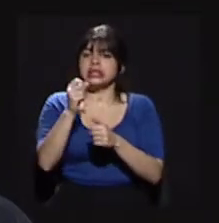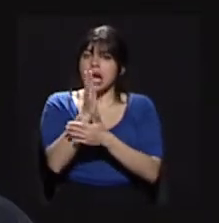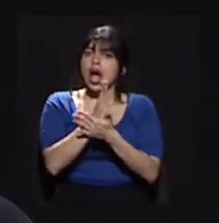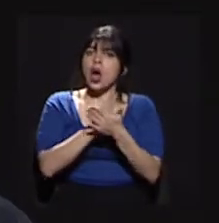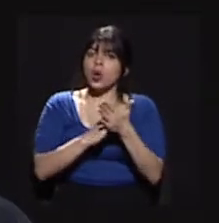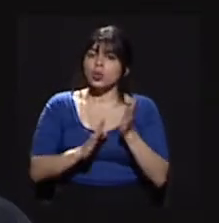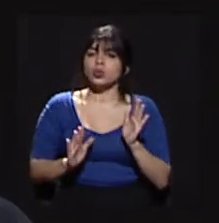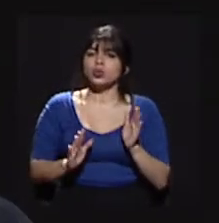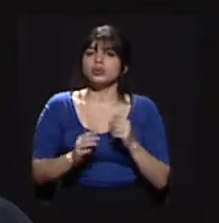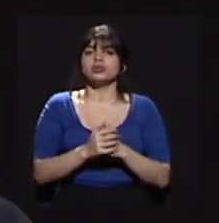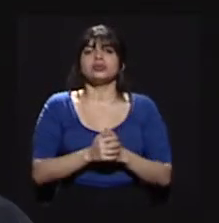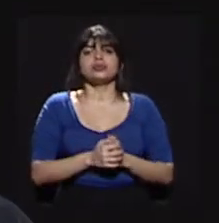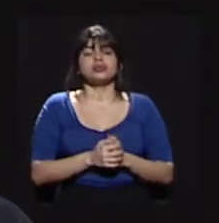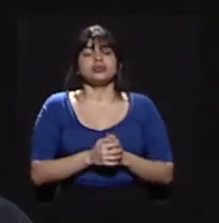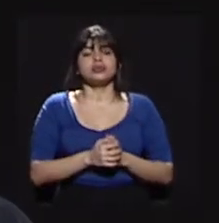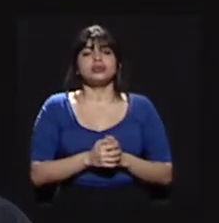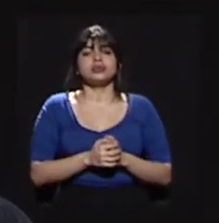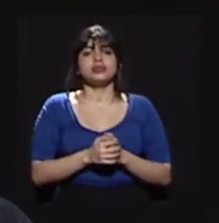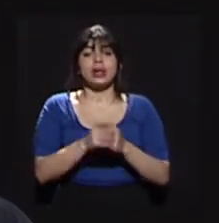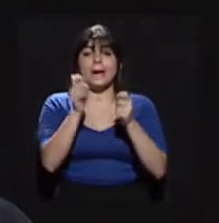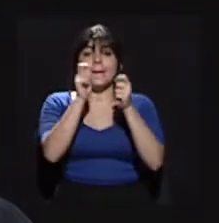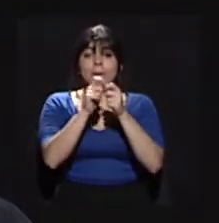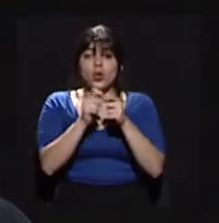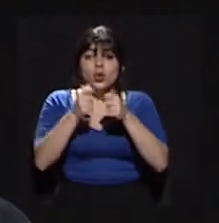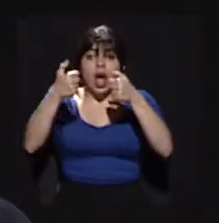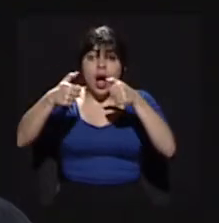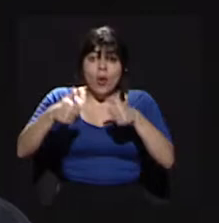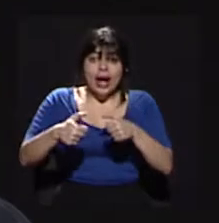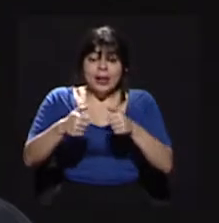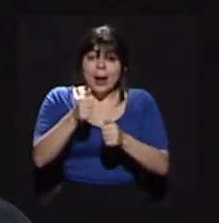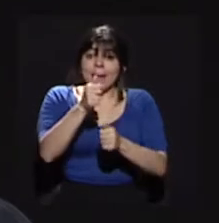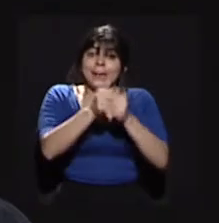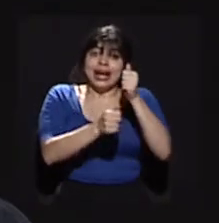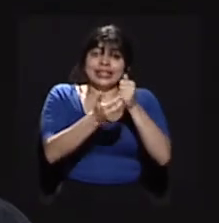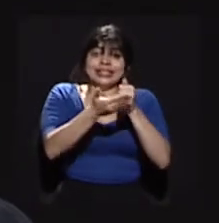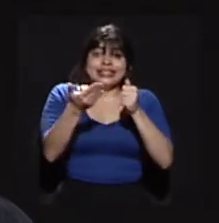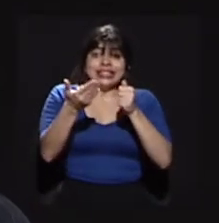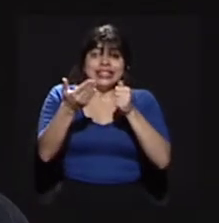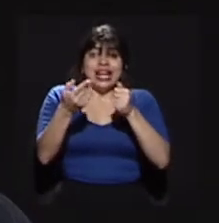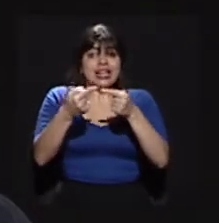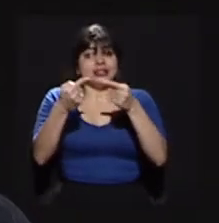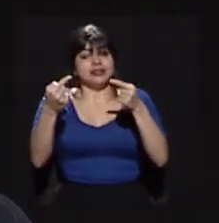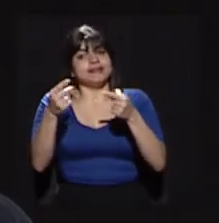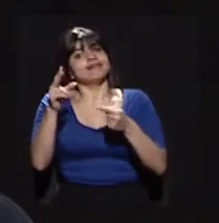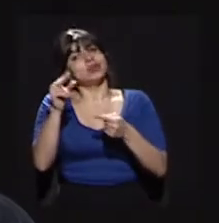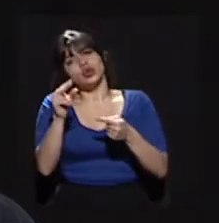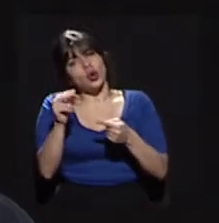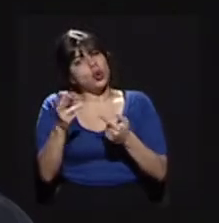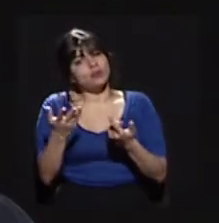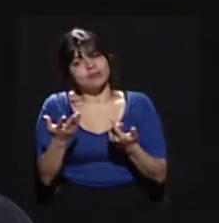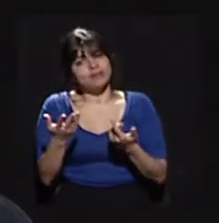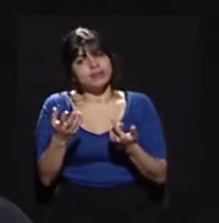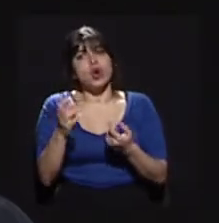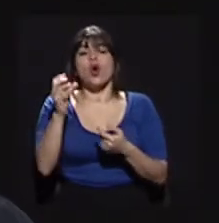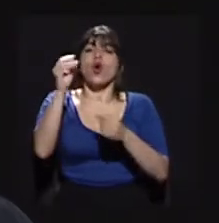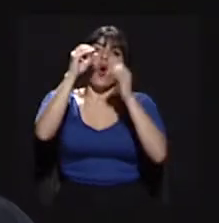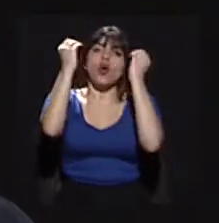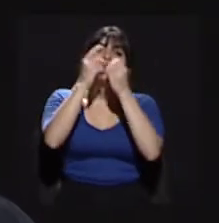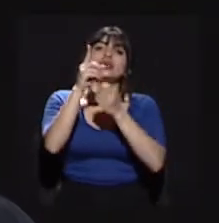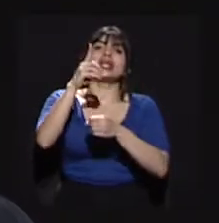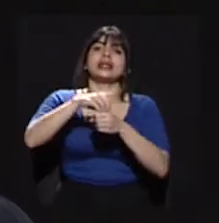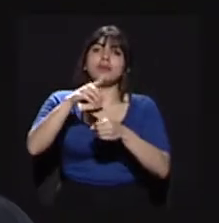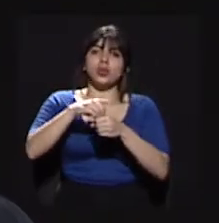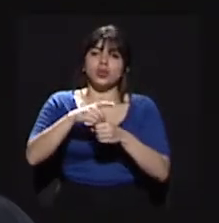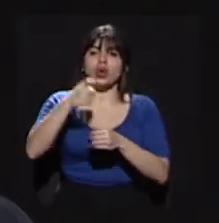han sido los puntos de acuerdo mayores que los puntos de discrepancia no don ottón solís es un diputado